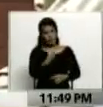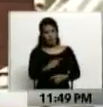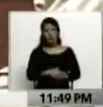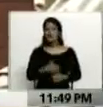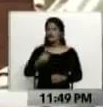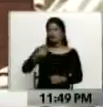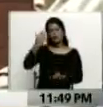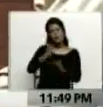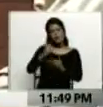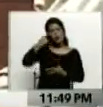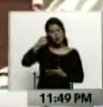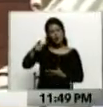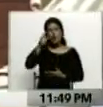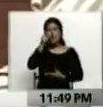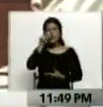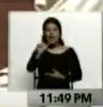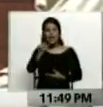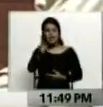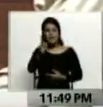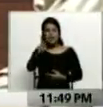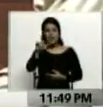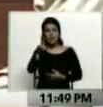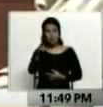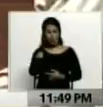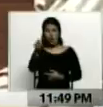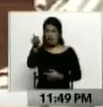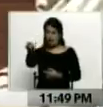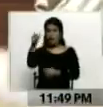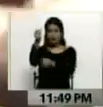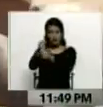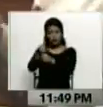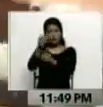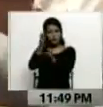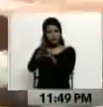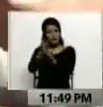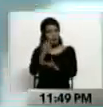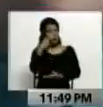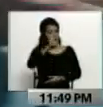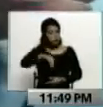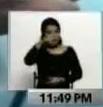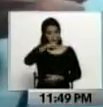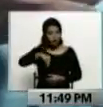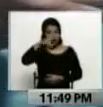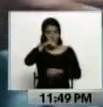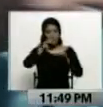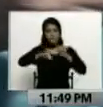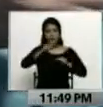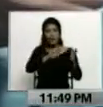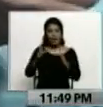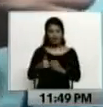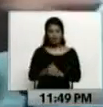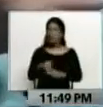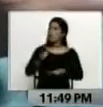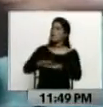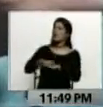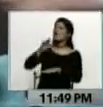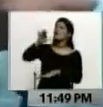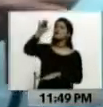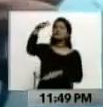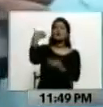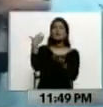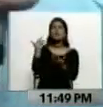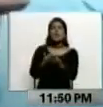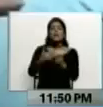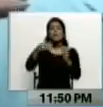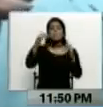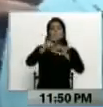muy buen recuerdo al dror abelo ese era un trabajo que hacía el doctor abeledo permanentemente porque el futuro es un mapa no un